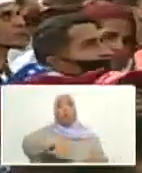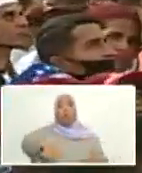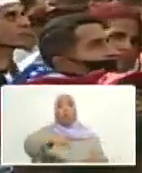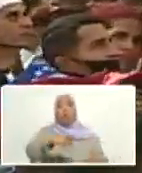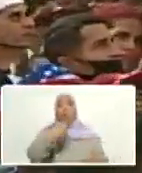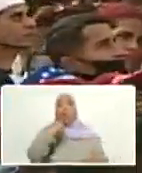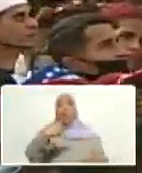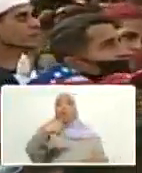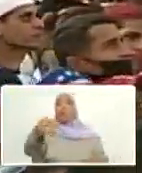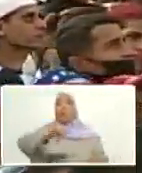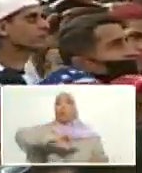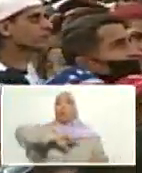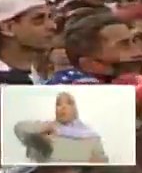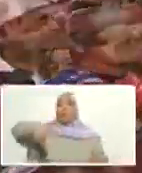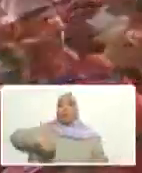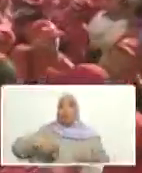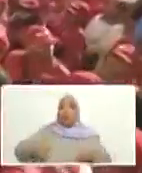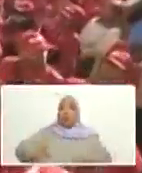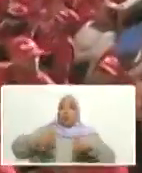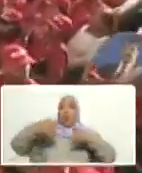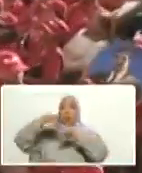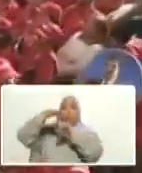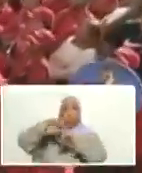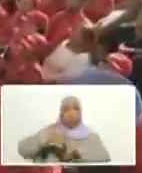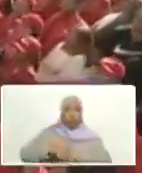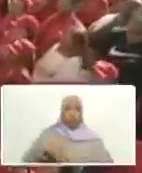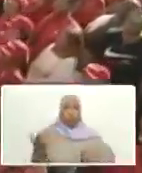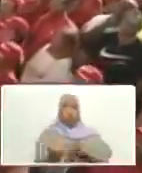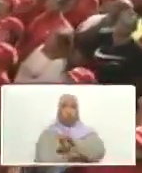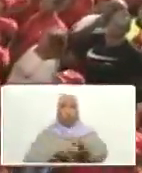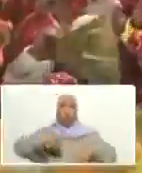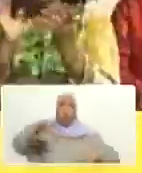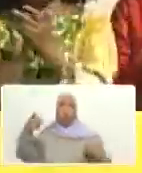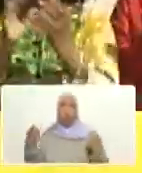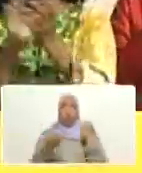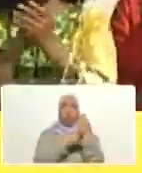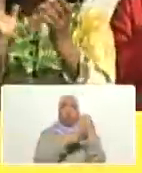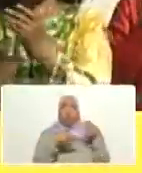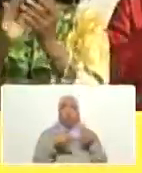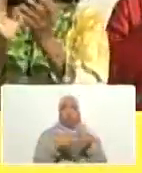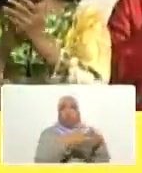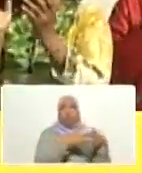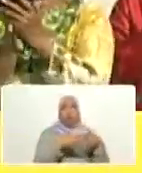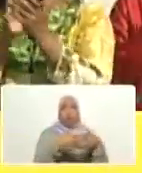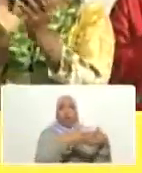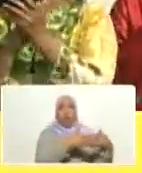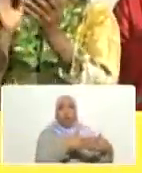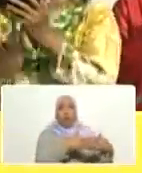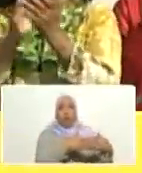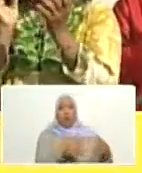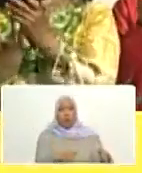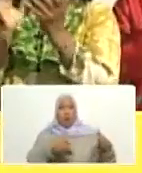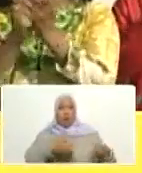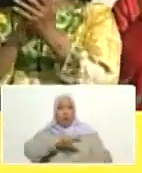dije, nosotros vamos a derrotar este golpe de Estado del imperialismo.